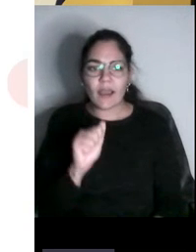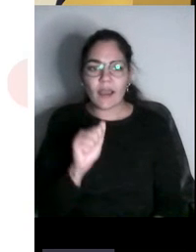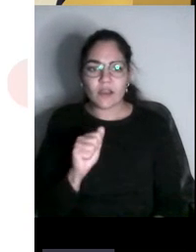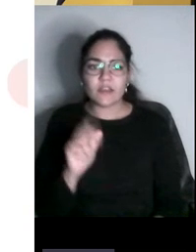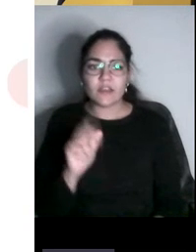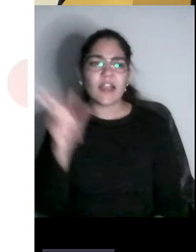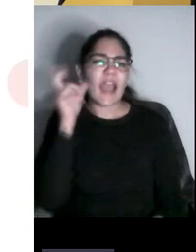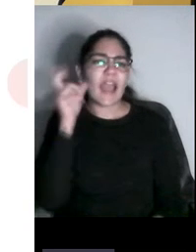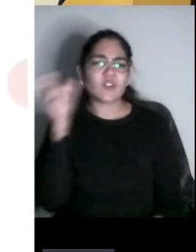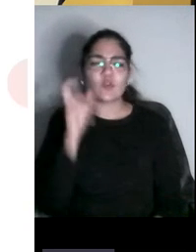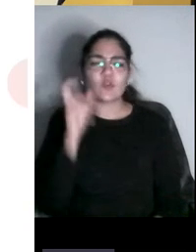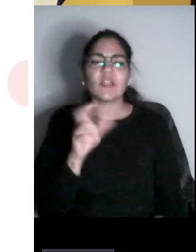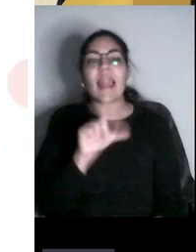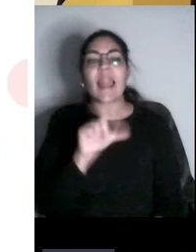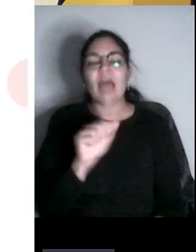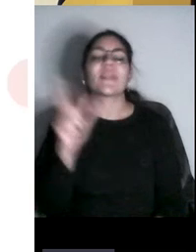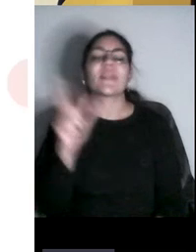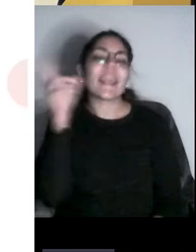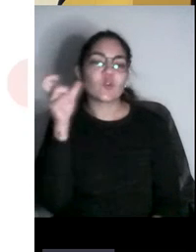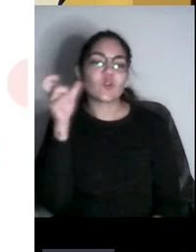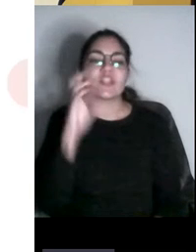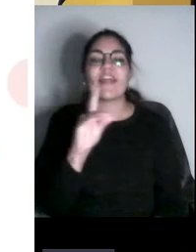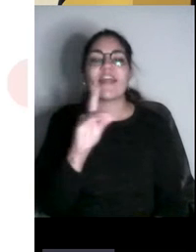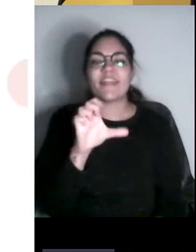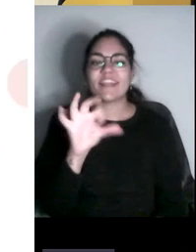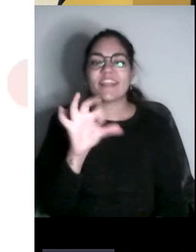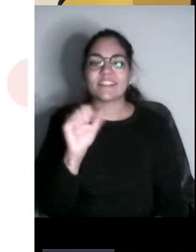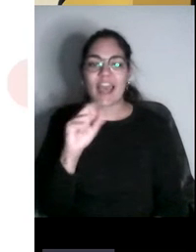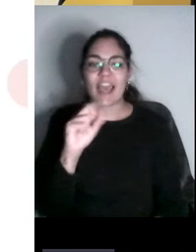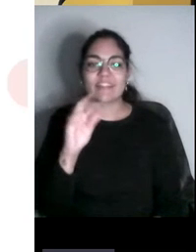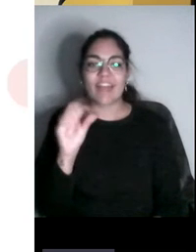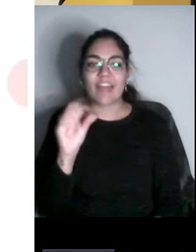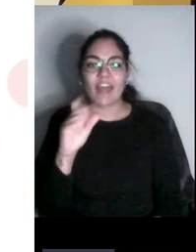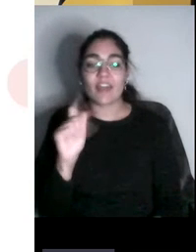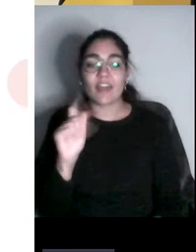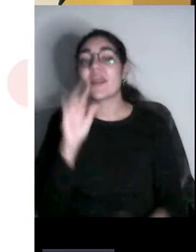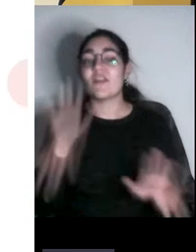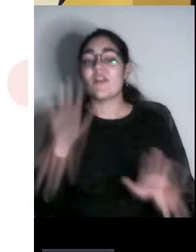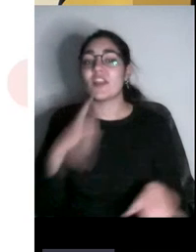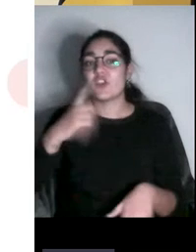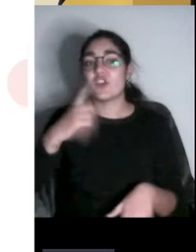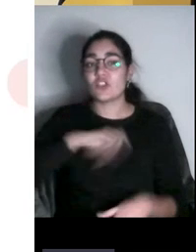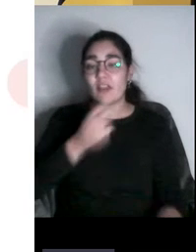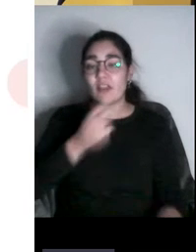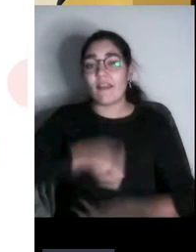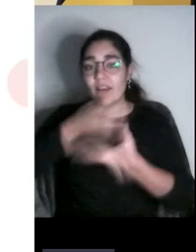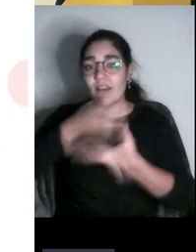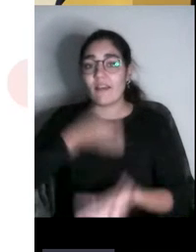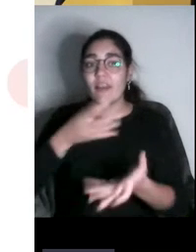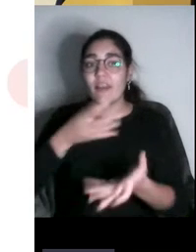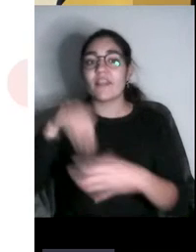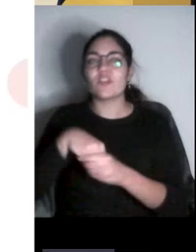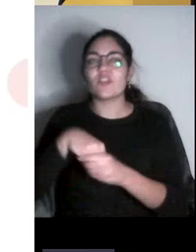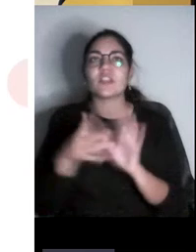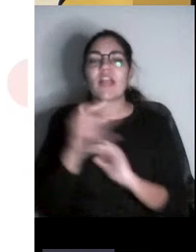y es porque hicimos una narrativa a través de canciones que van sobre radio y las vinculamos a diferentes bloques